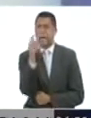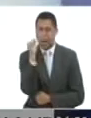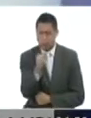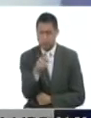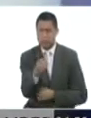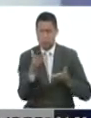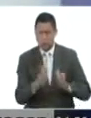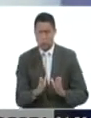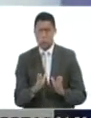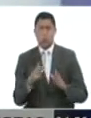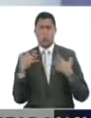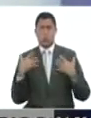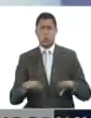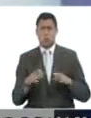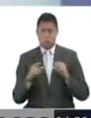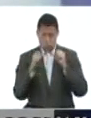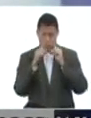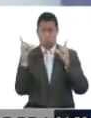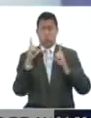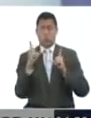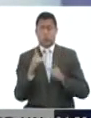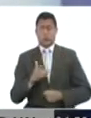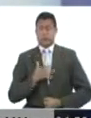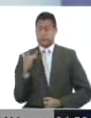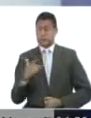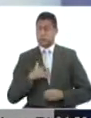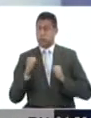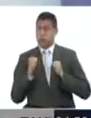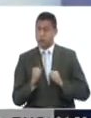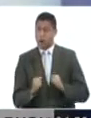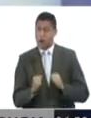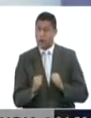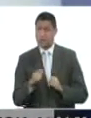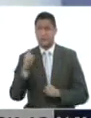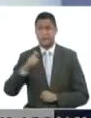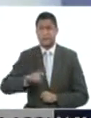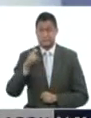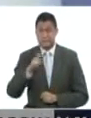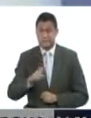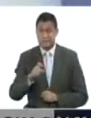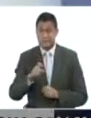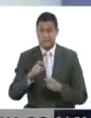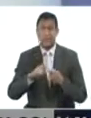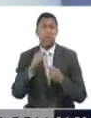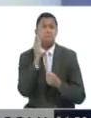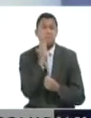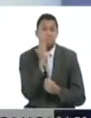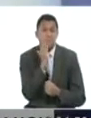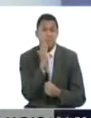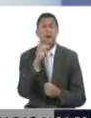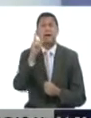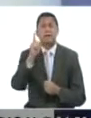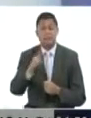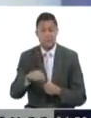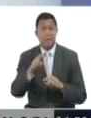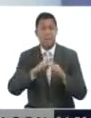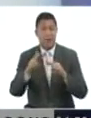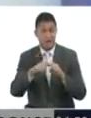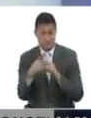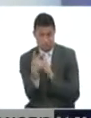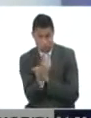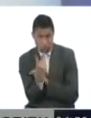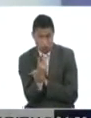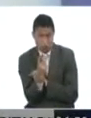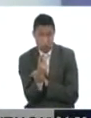hijo, eso es un golpe emocional, ¿ok? Ese golpe emocional amerita un abordaje tanto para la madre como también para el niño, ¿ok?